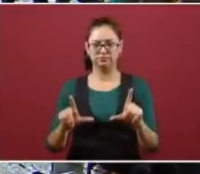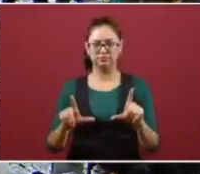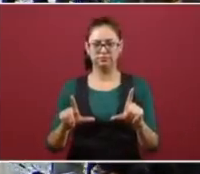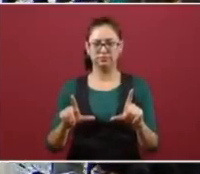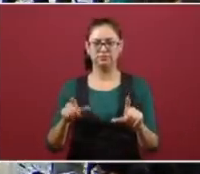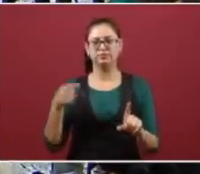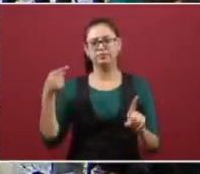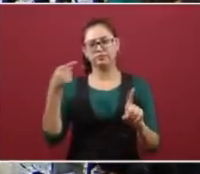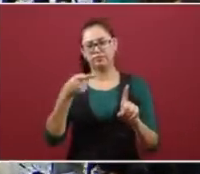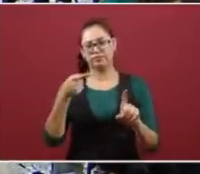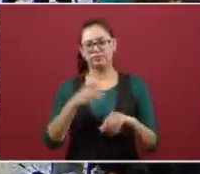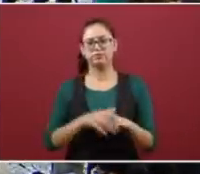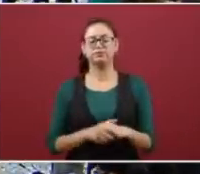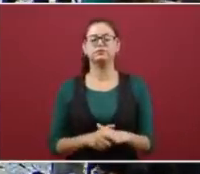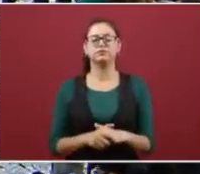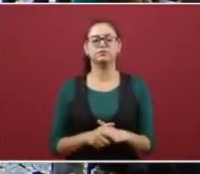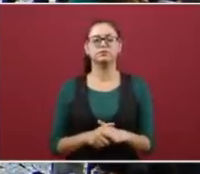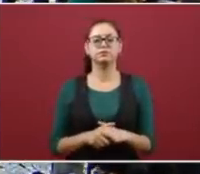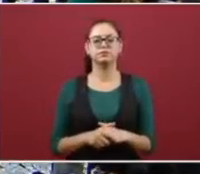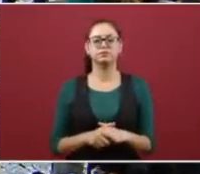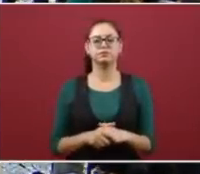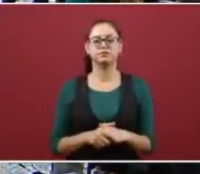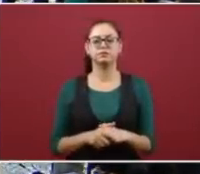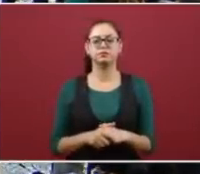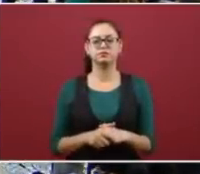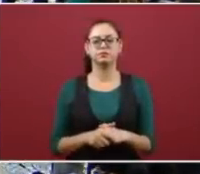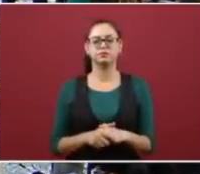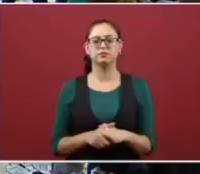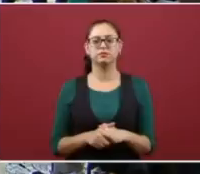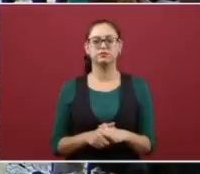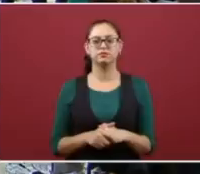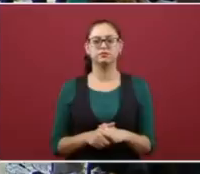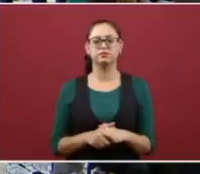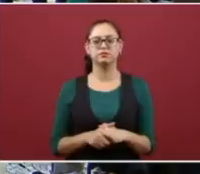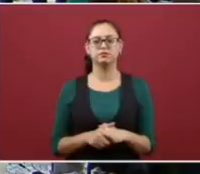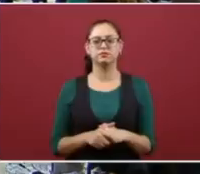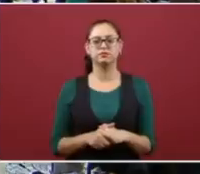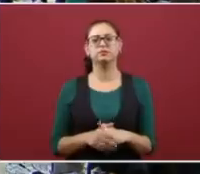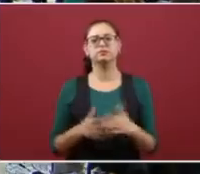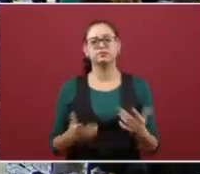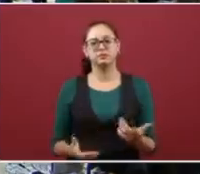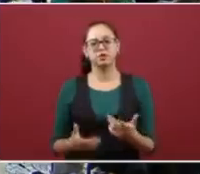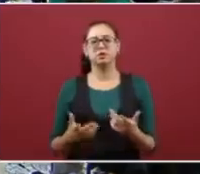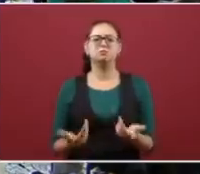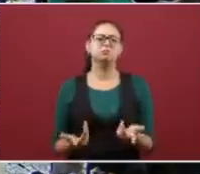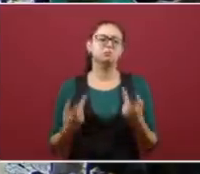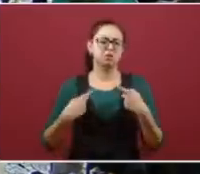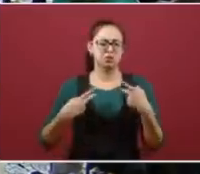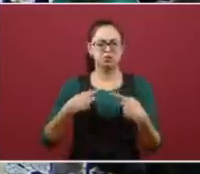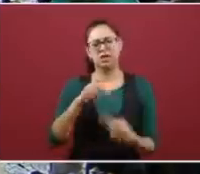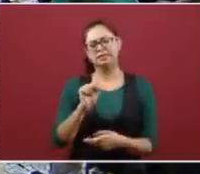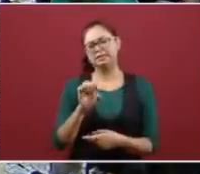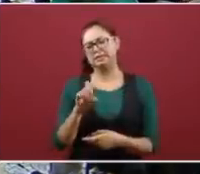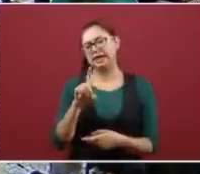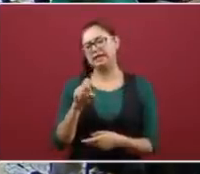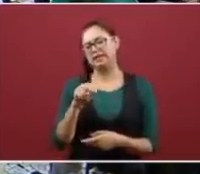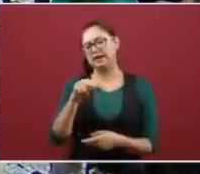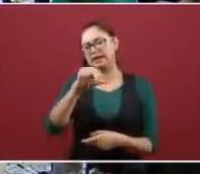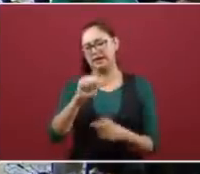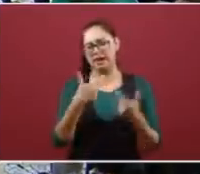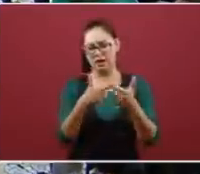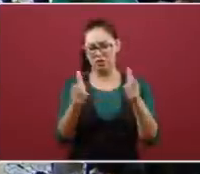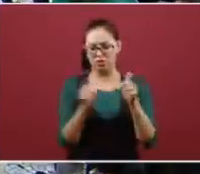esta es una actividad que en reconocimiento que estaba haciendo nuestro personal en el área